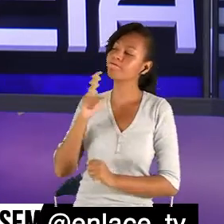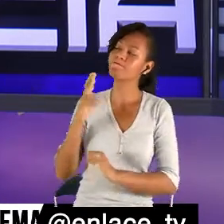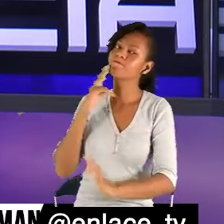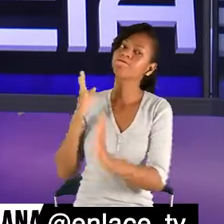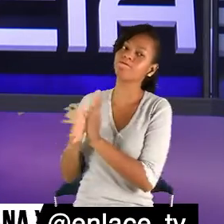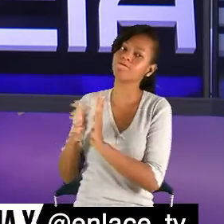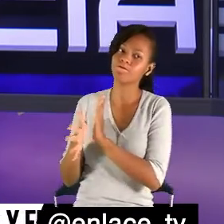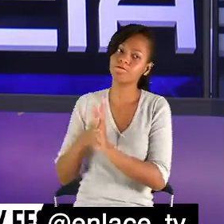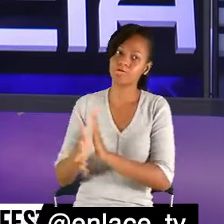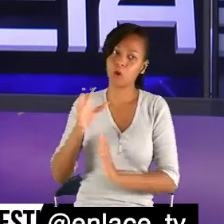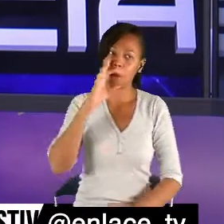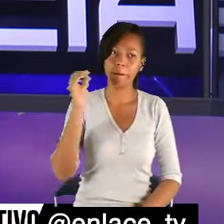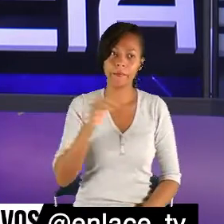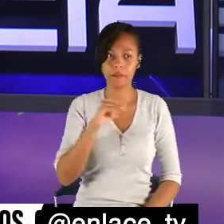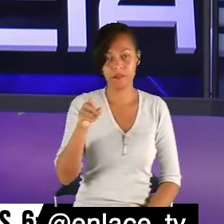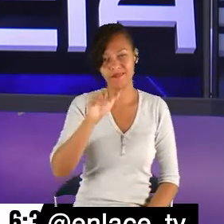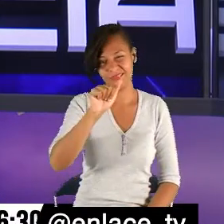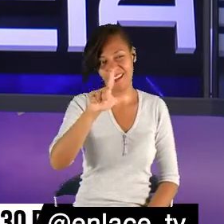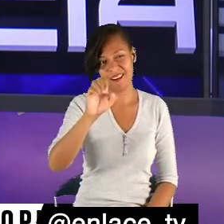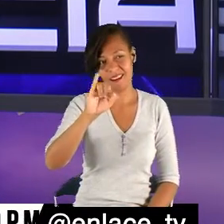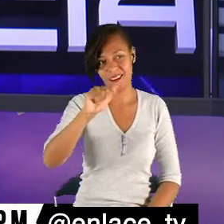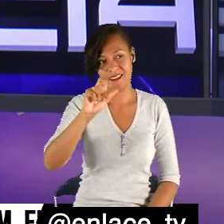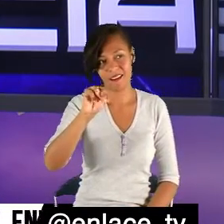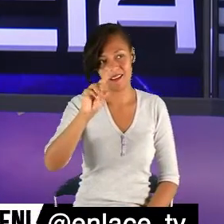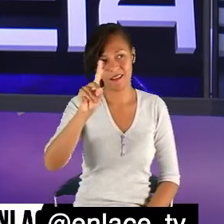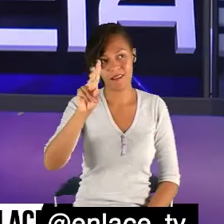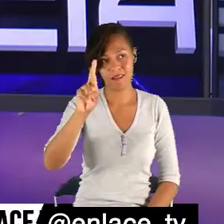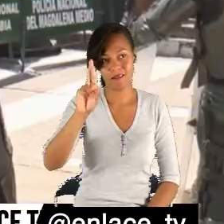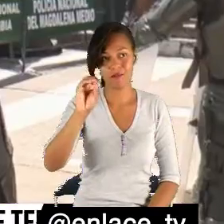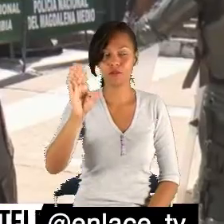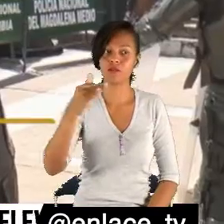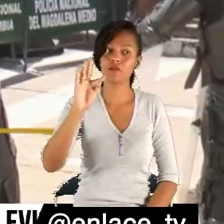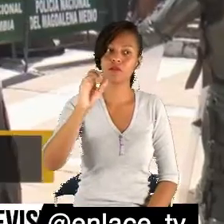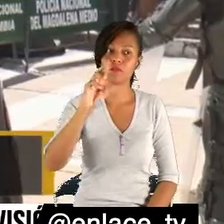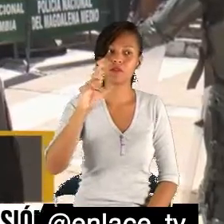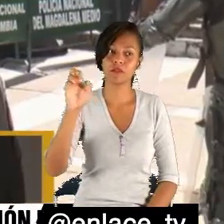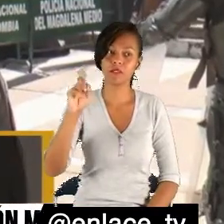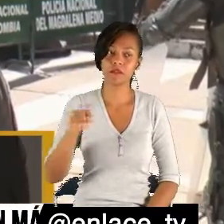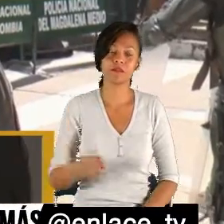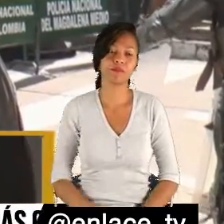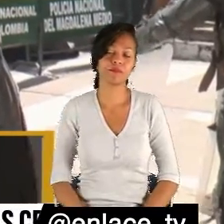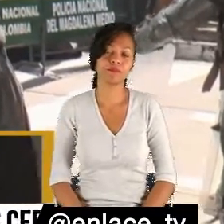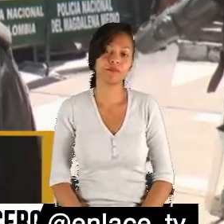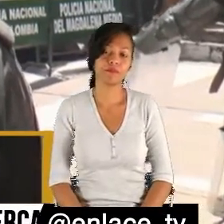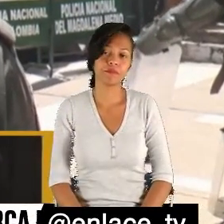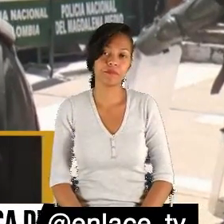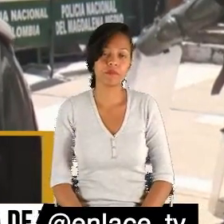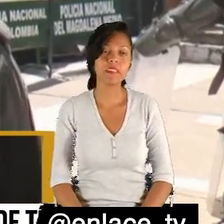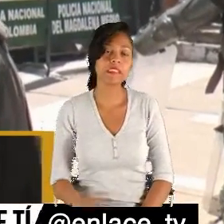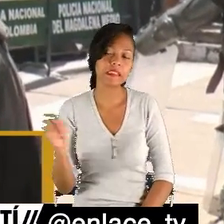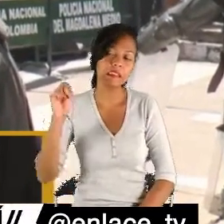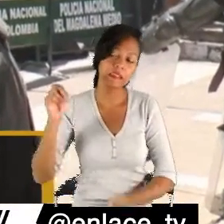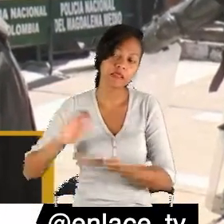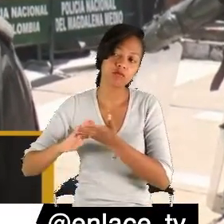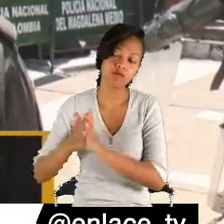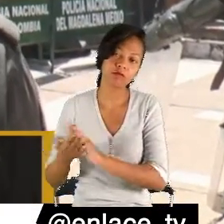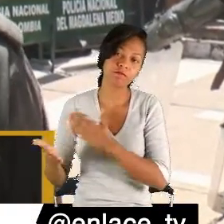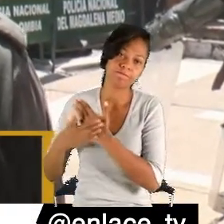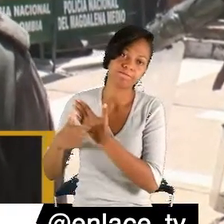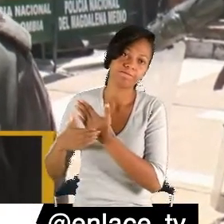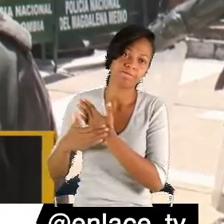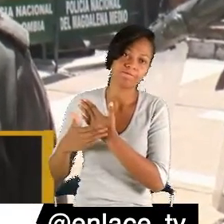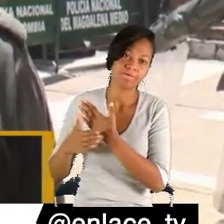de policía mayor alejandro torres ya recibimos la queja la comunidad hay situaciones que son